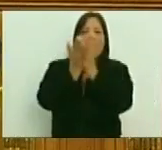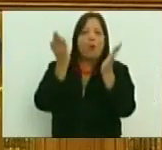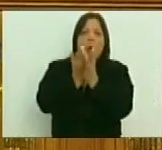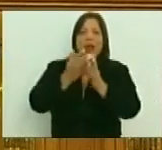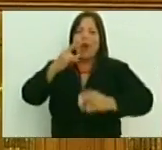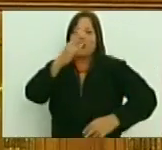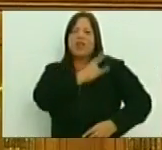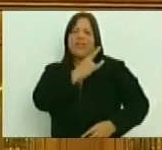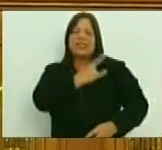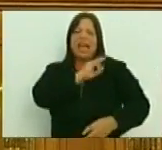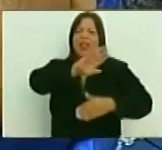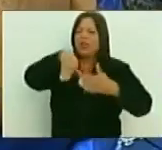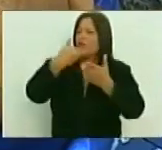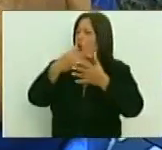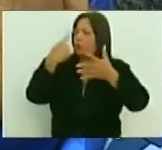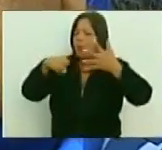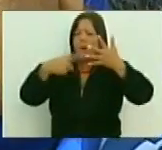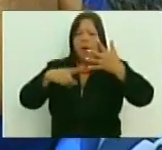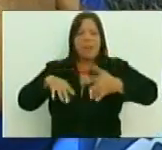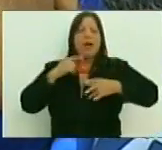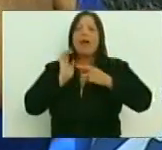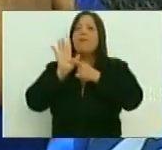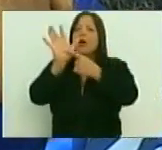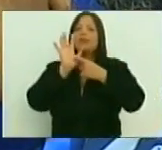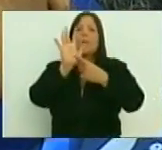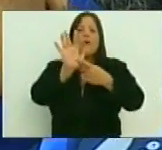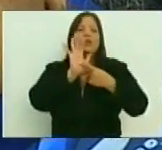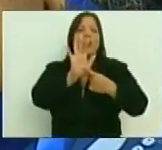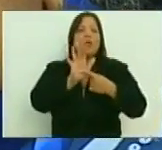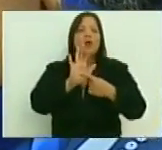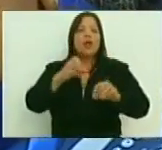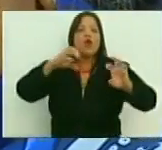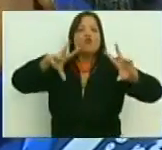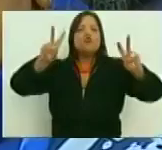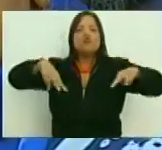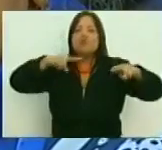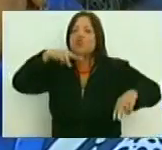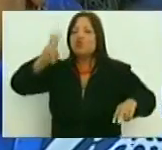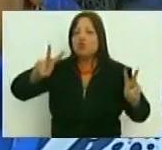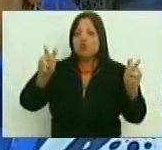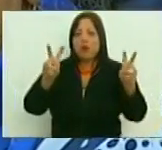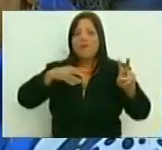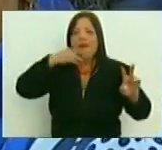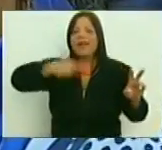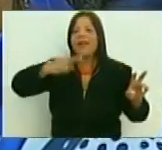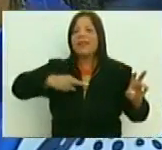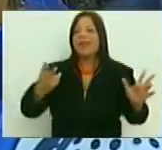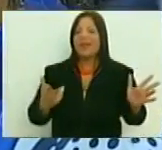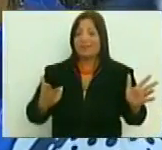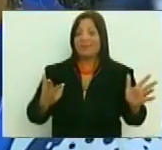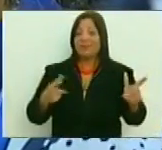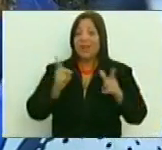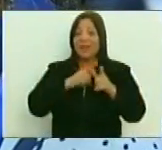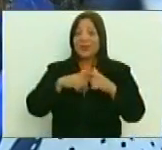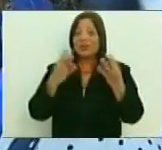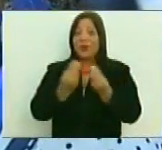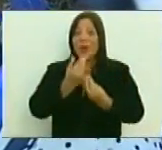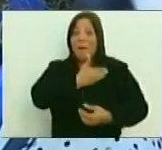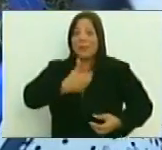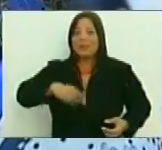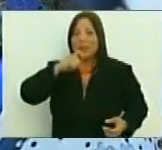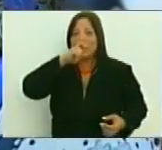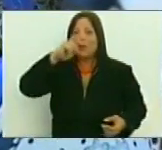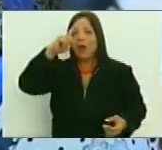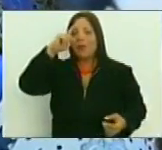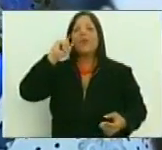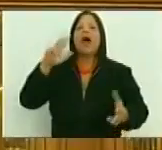las universidades, etcétera, debe estar expresado con nitidez esa nueva realidad. Por ello, el compañero presidente Nicolás